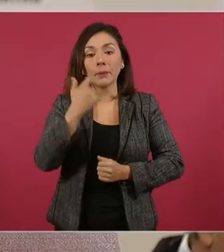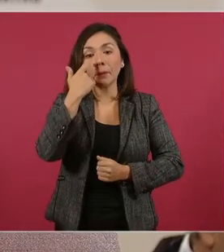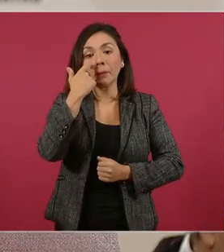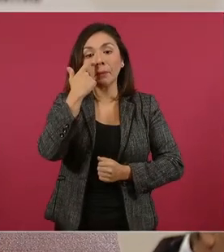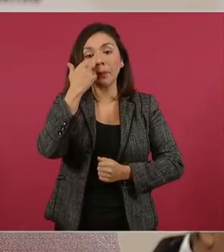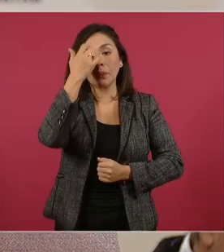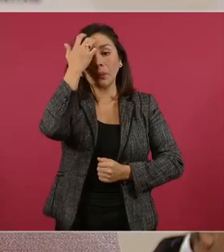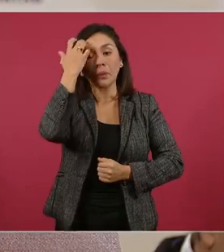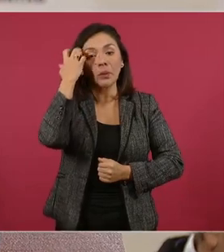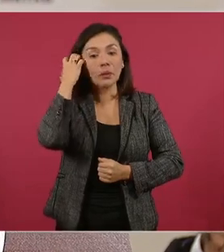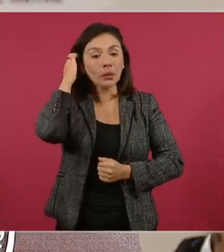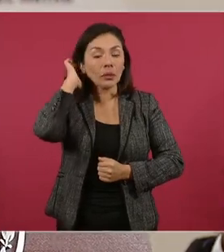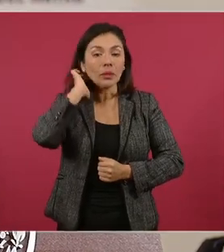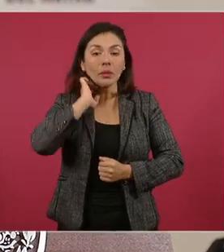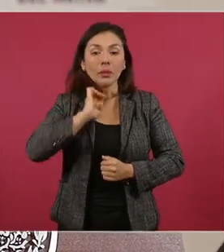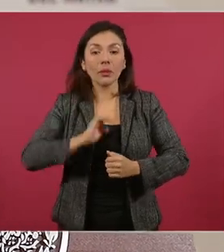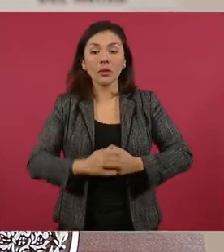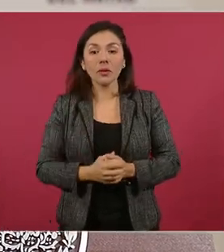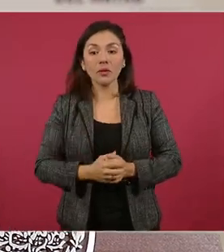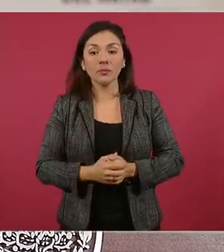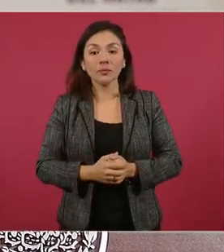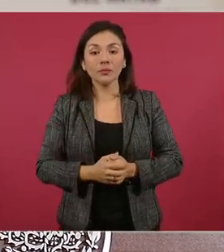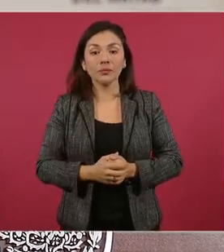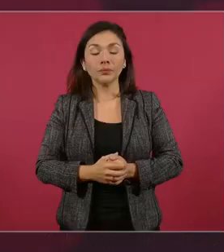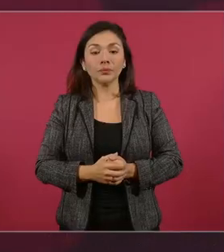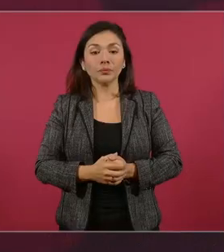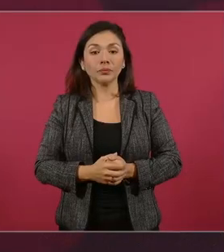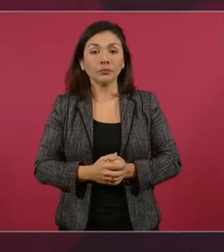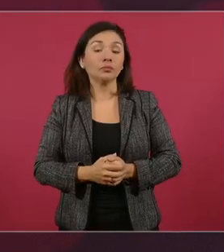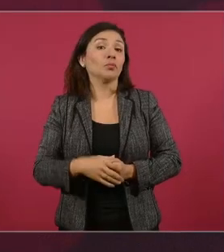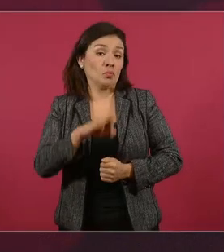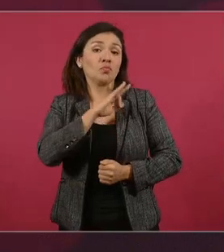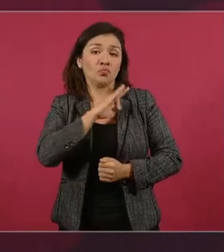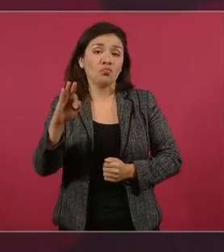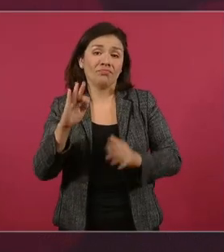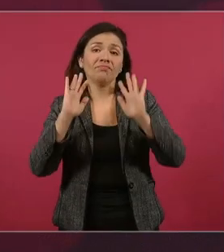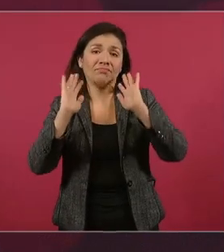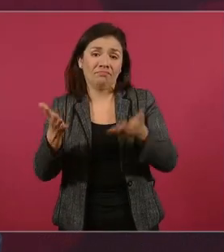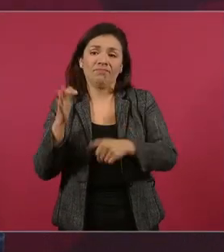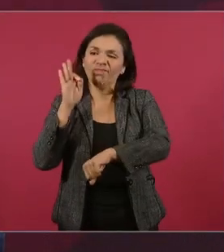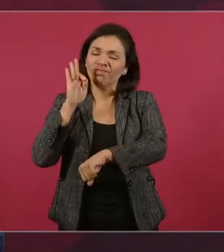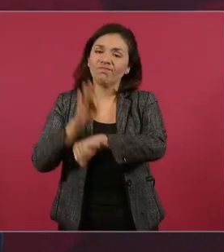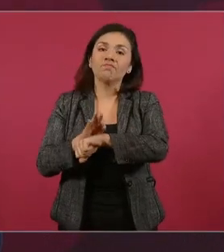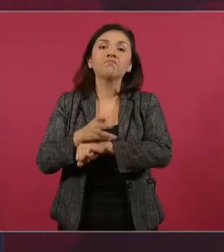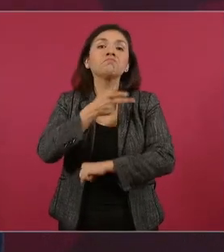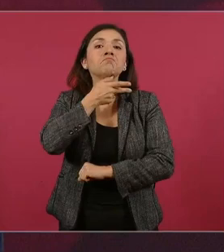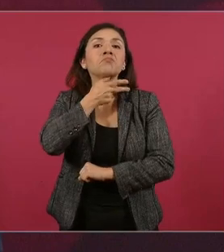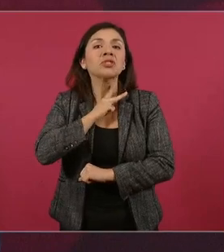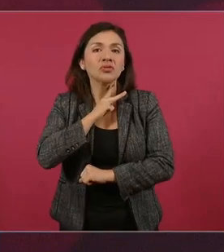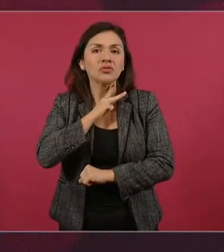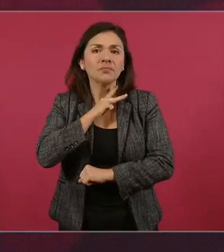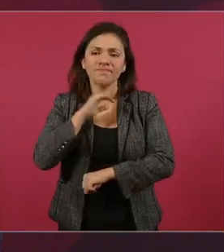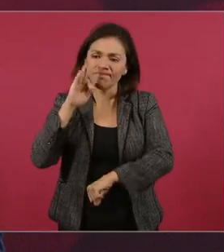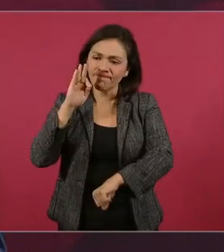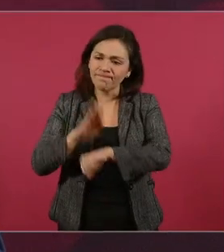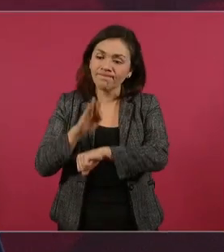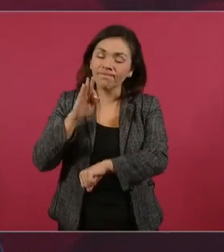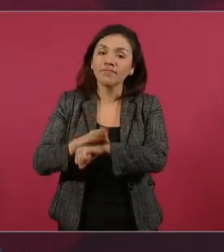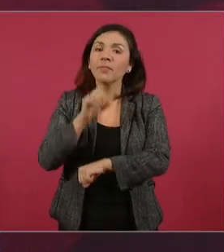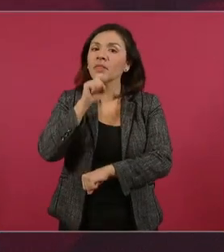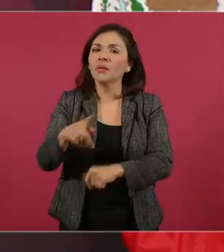Y se ha logrado defender el petróleo y a la